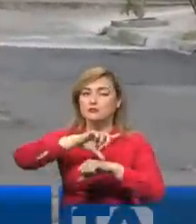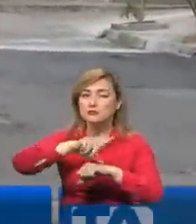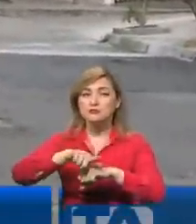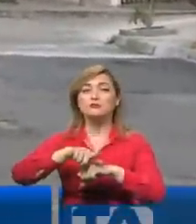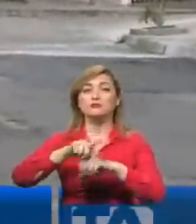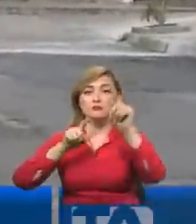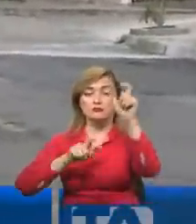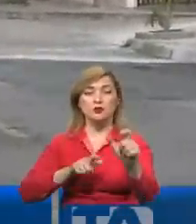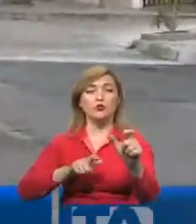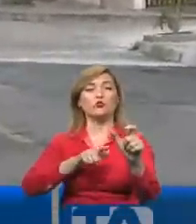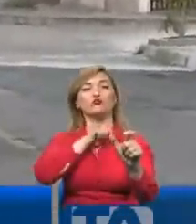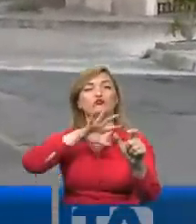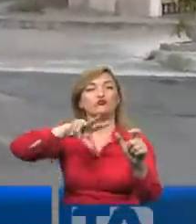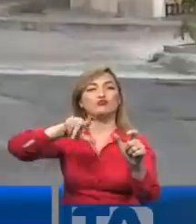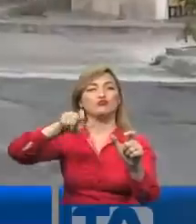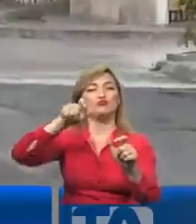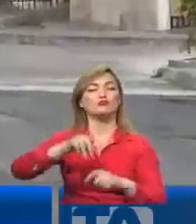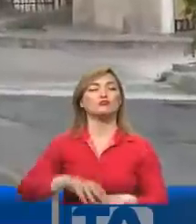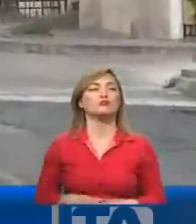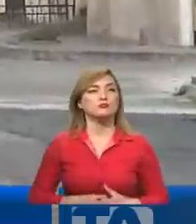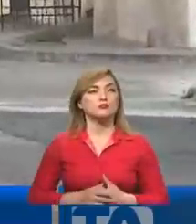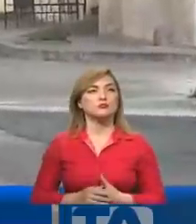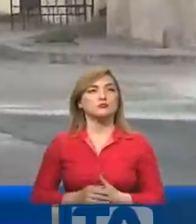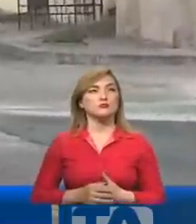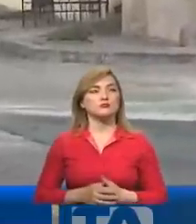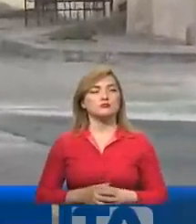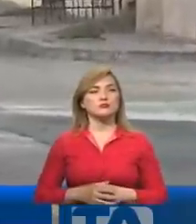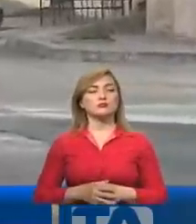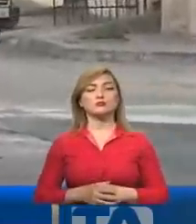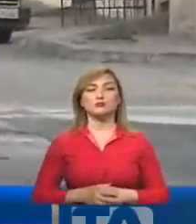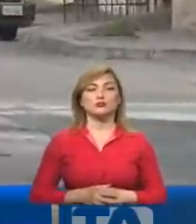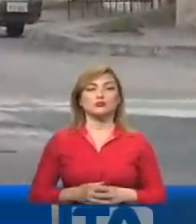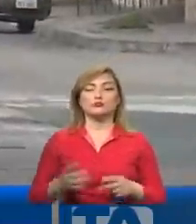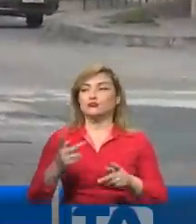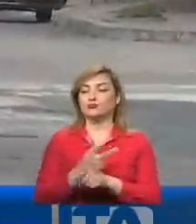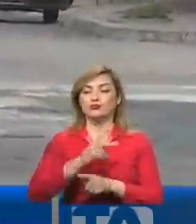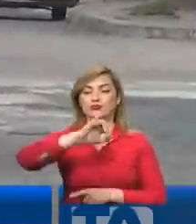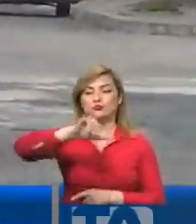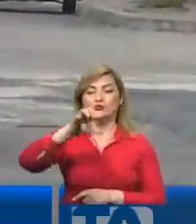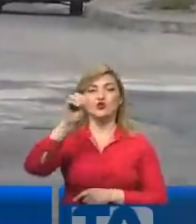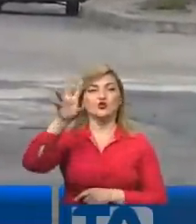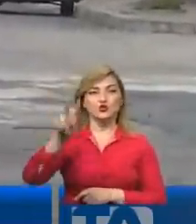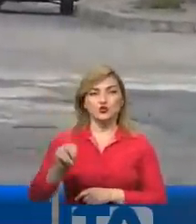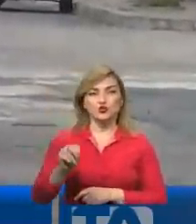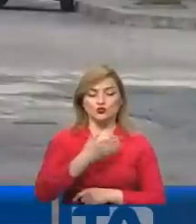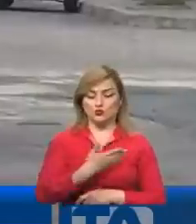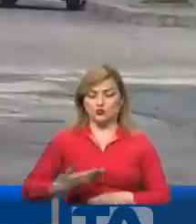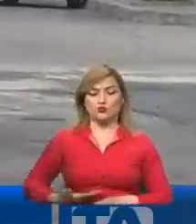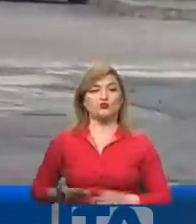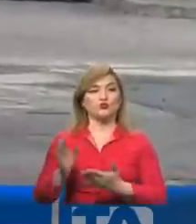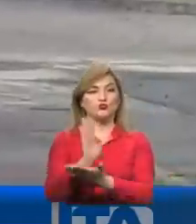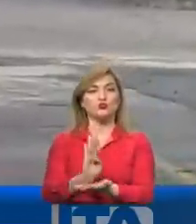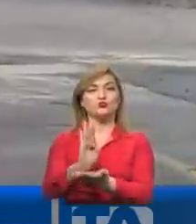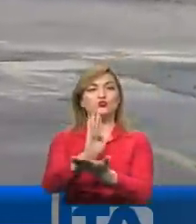le acaban de robar a uno de los moradores de este sector. Realmente terrible. Estamos con John Narváez, presidente barrial. Muy buenos